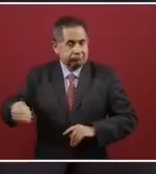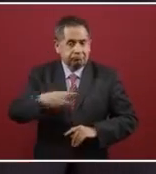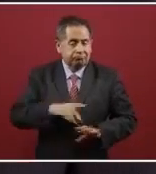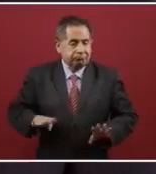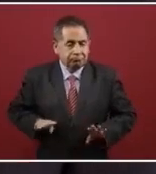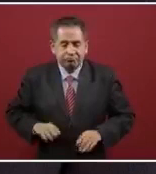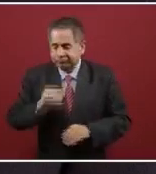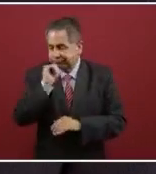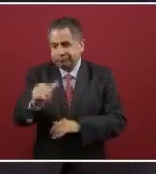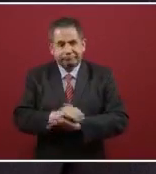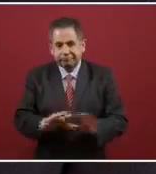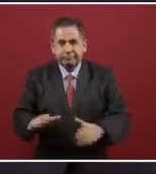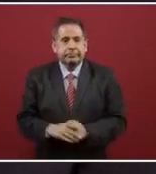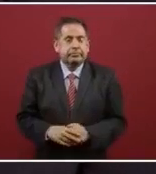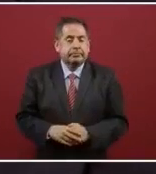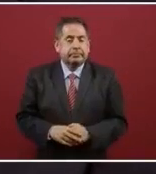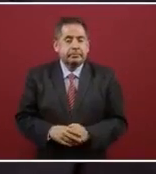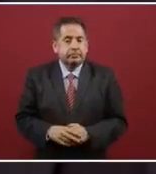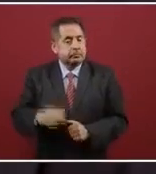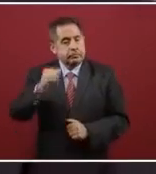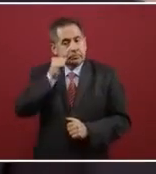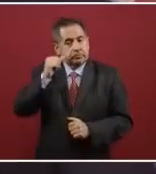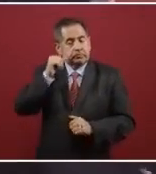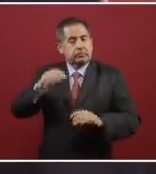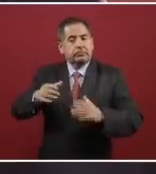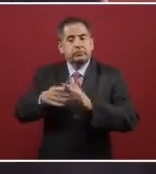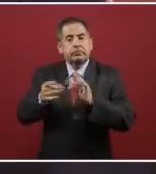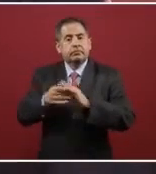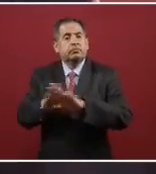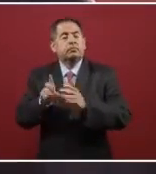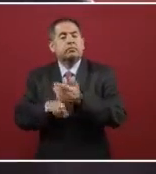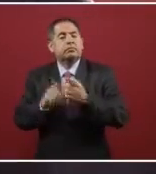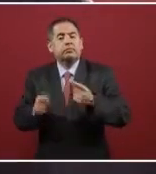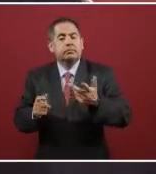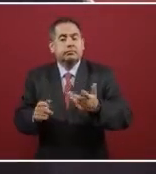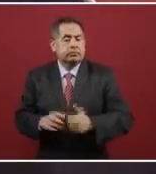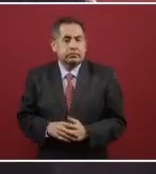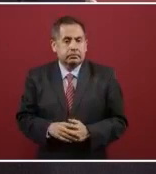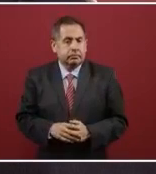Ayer, por ejemplo, se canceló lo de